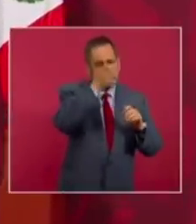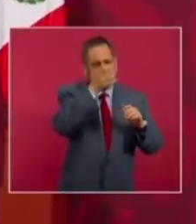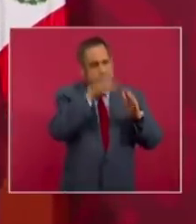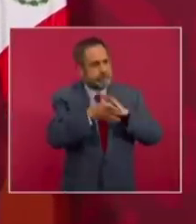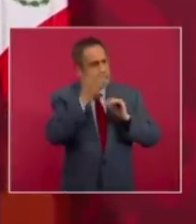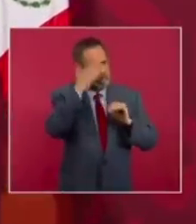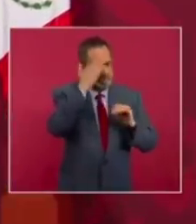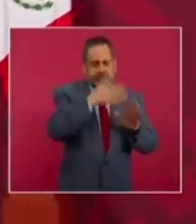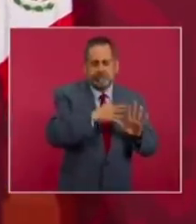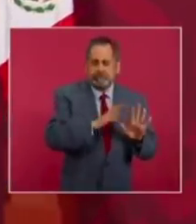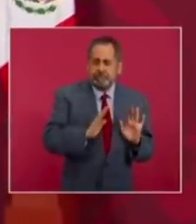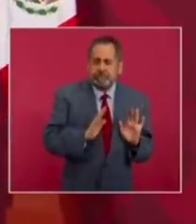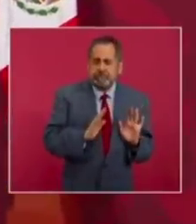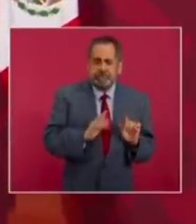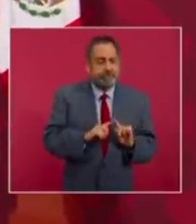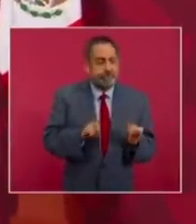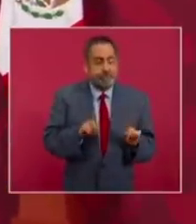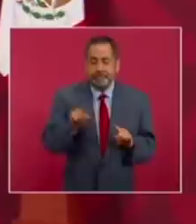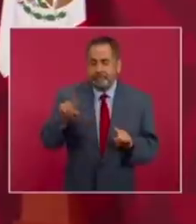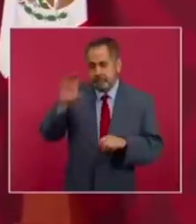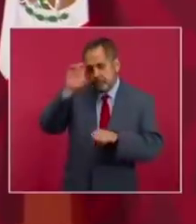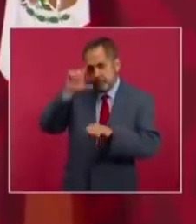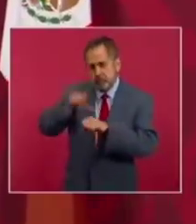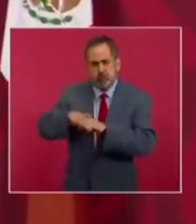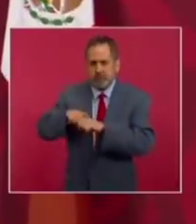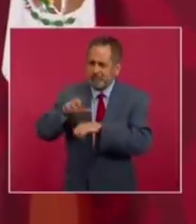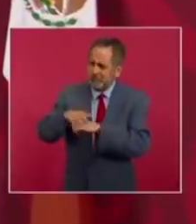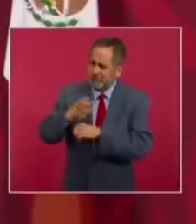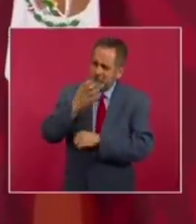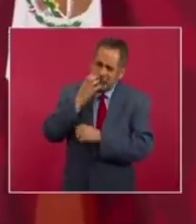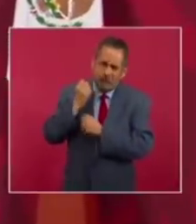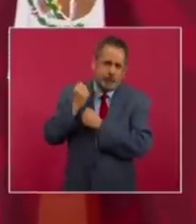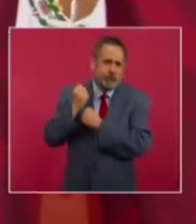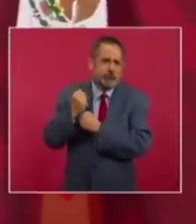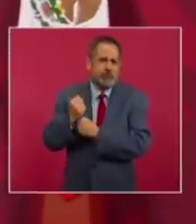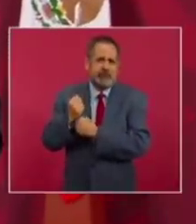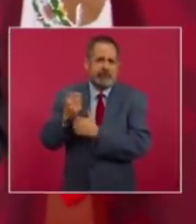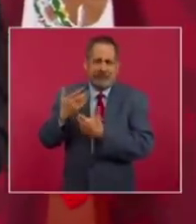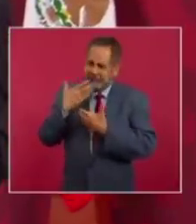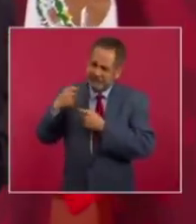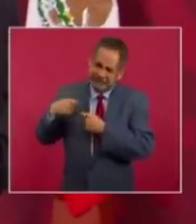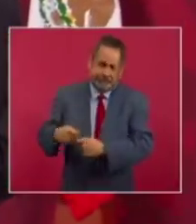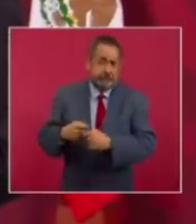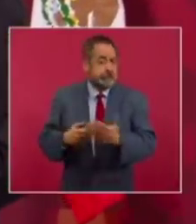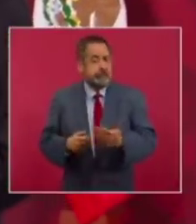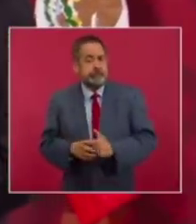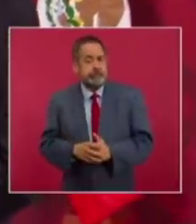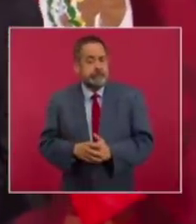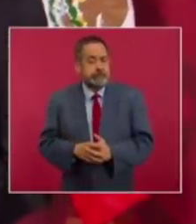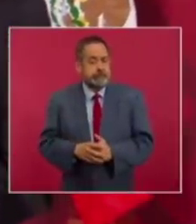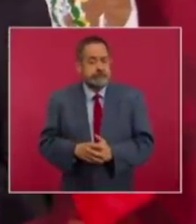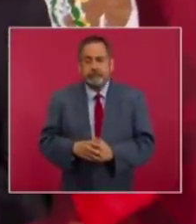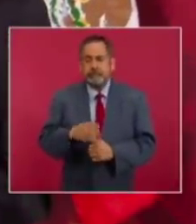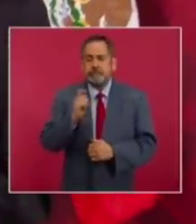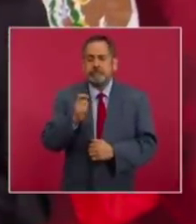no tiene la misma profundidad. Entonces, los que